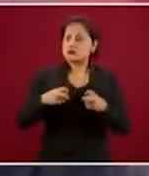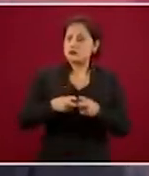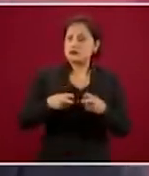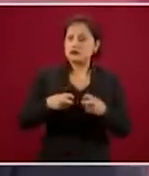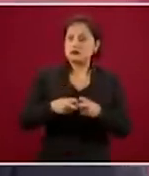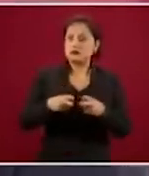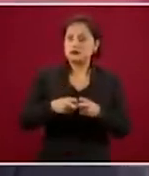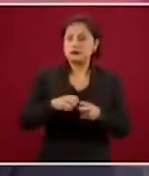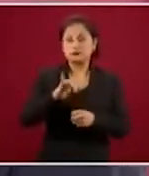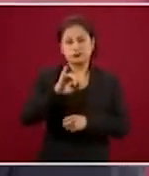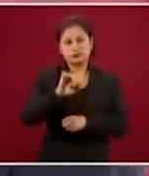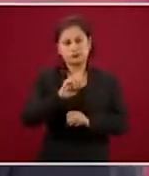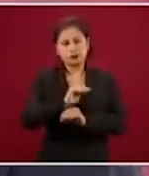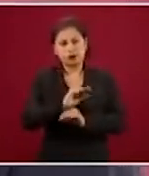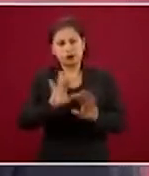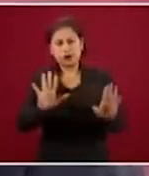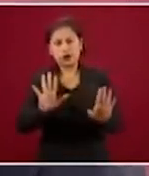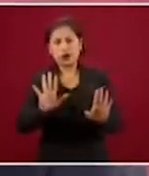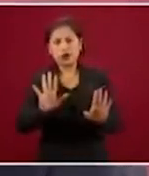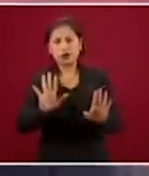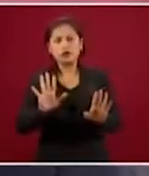altera